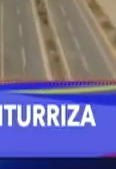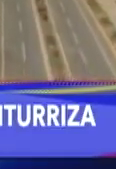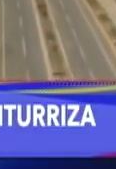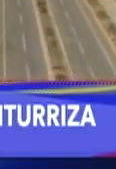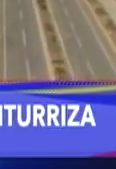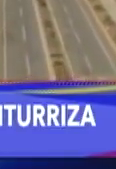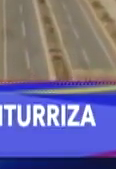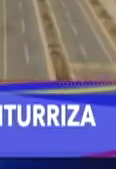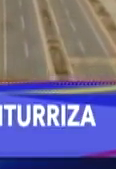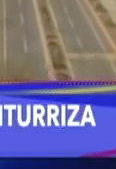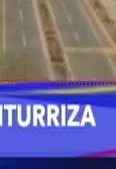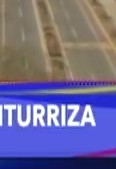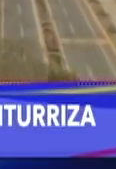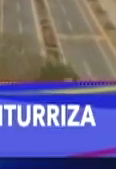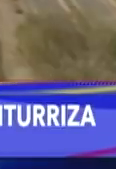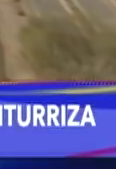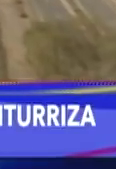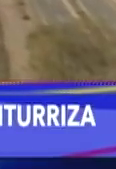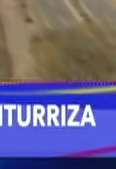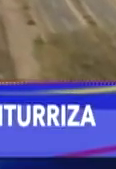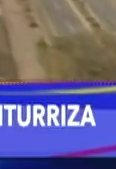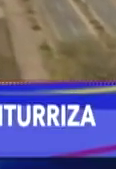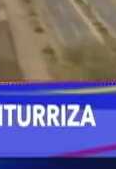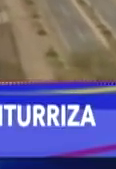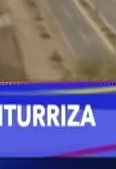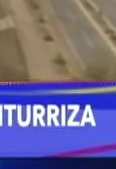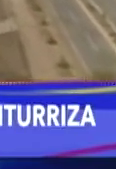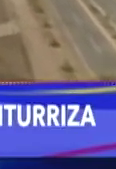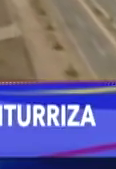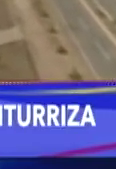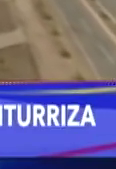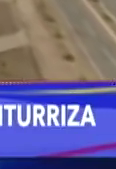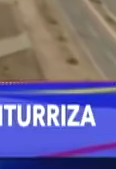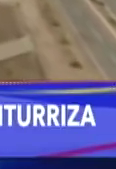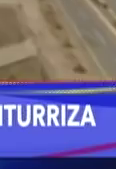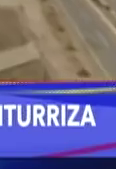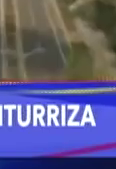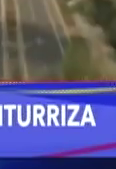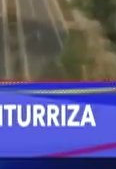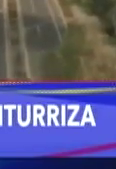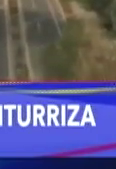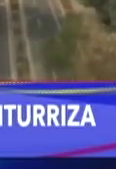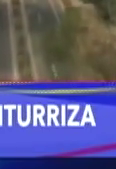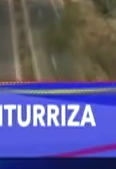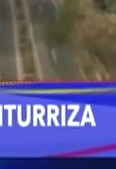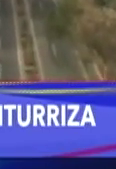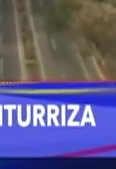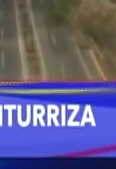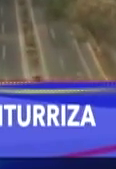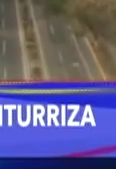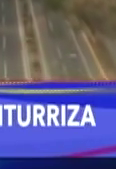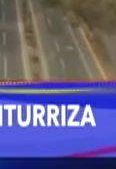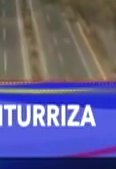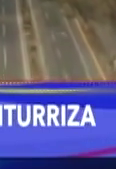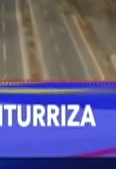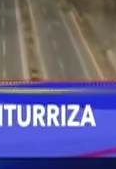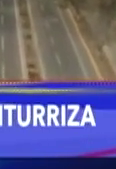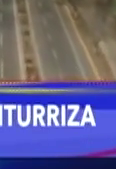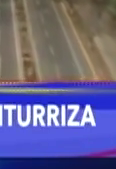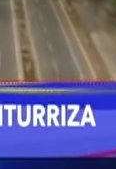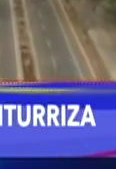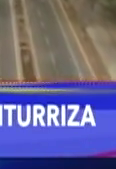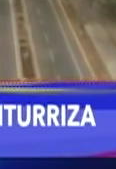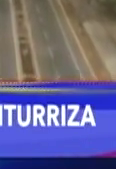días, dirigiendo las relaciones nacionales, las relaciones internacionales, la hacienda pública, cumpliendo todos mis preceptos constitucionales, todas